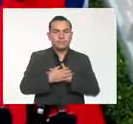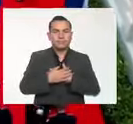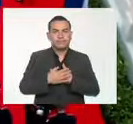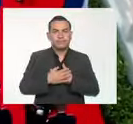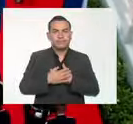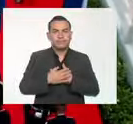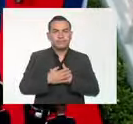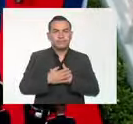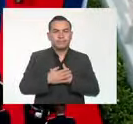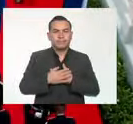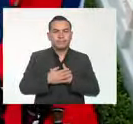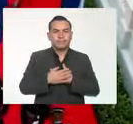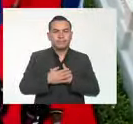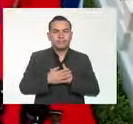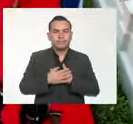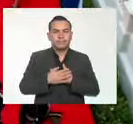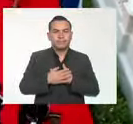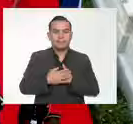¡Al hombro! ¡Arr!